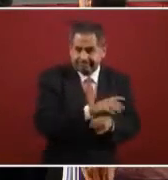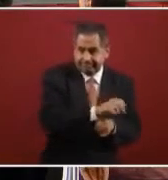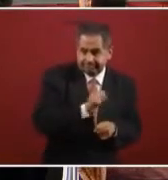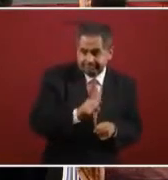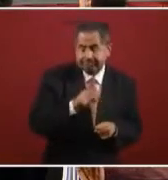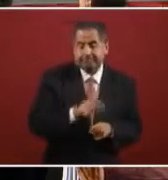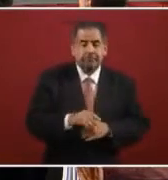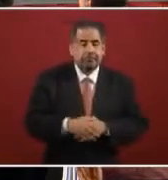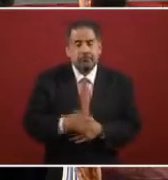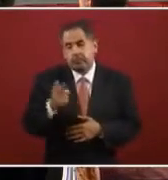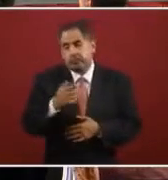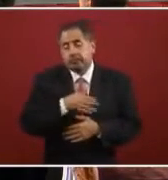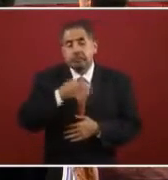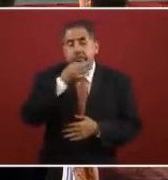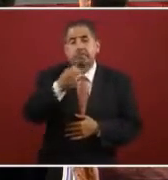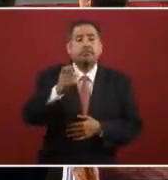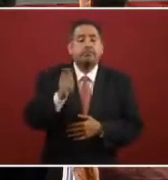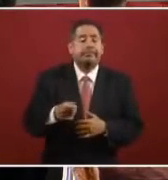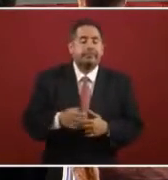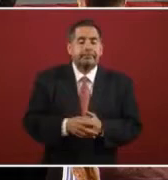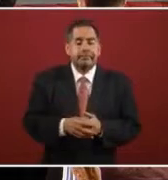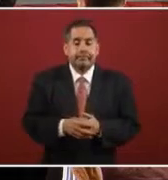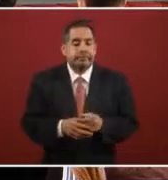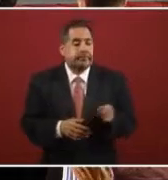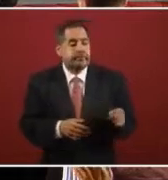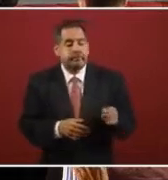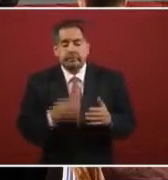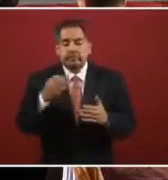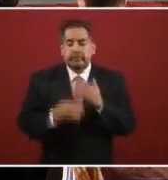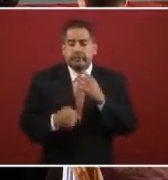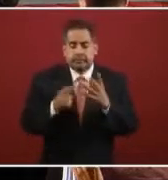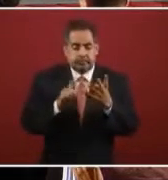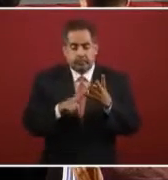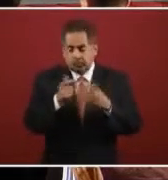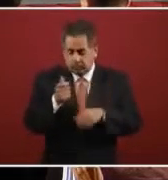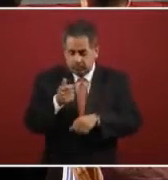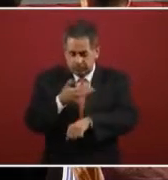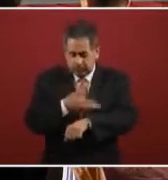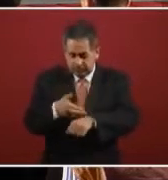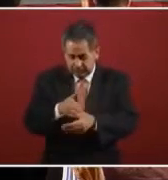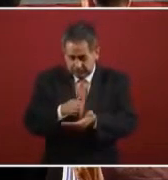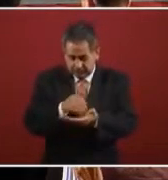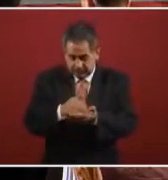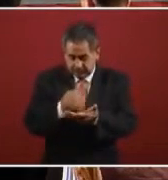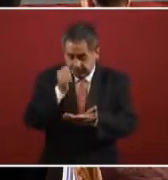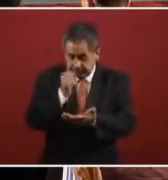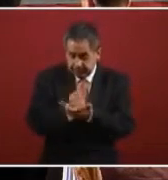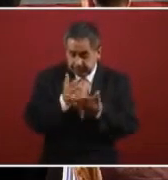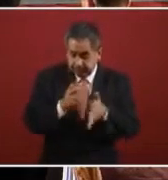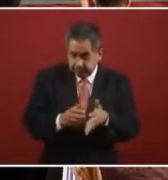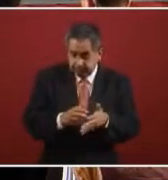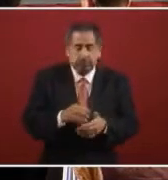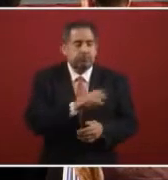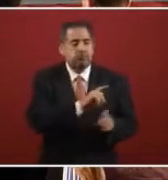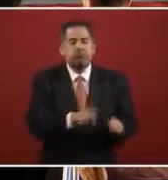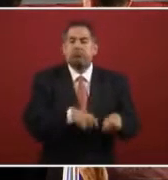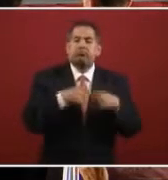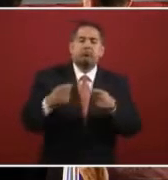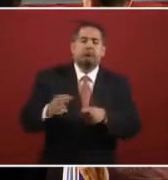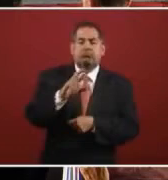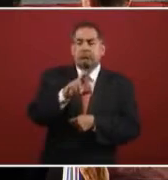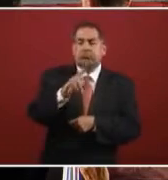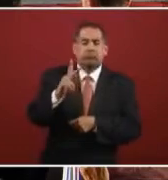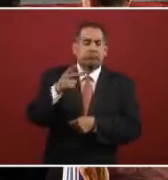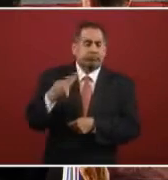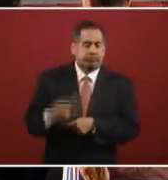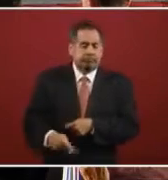Una buena noticia Good news que is ya nada that más falta un requisito administrativo para que el Ministerio Público le escriba al Registro Público de la Propiedad